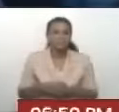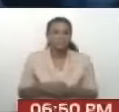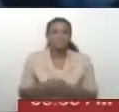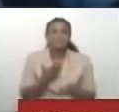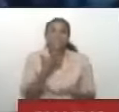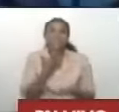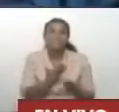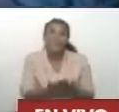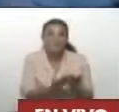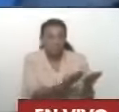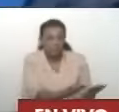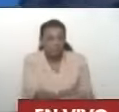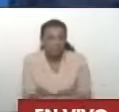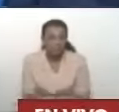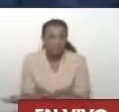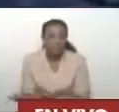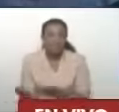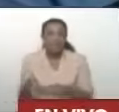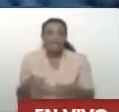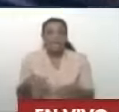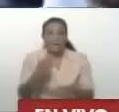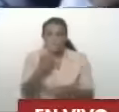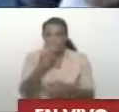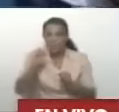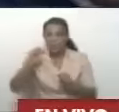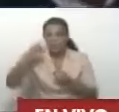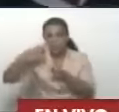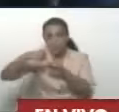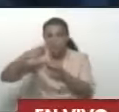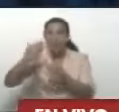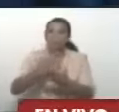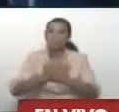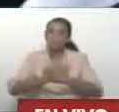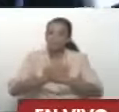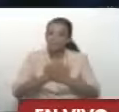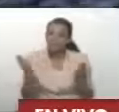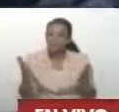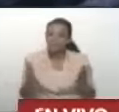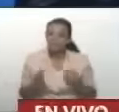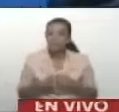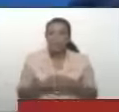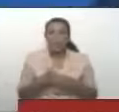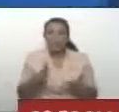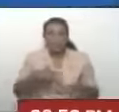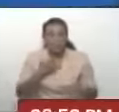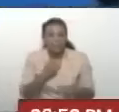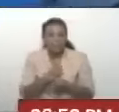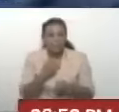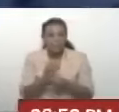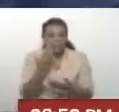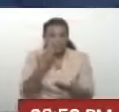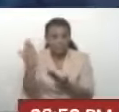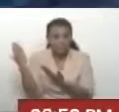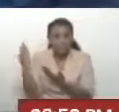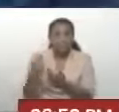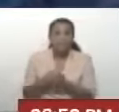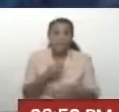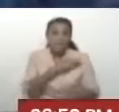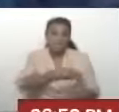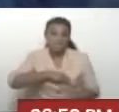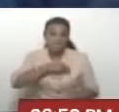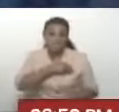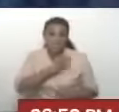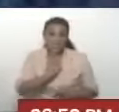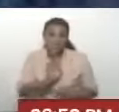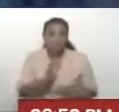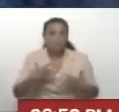Gracias por recibirnos acá en el programa. Bueno, para mí, con todo placer, poder trabajar en este equipo nacional de la Gran Misión. Realmente